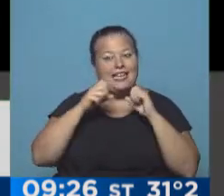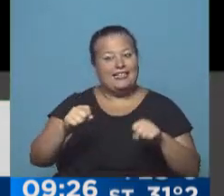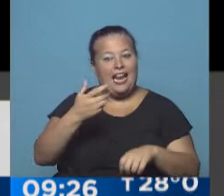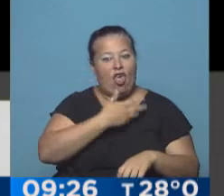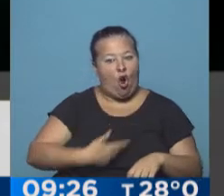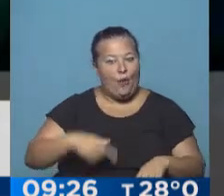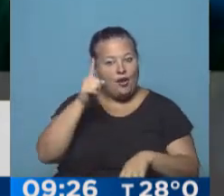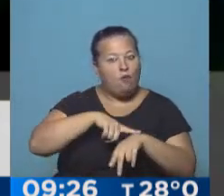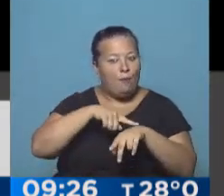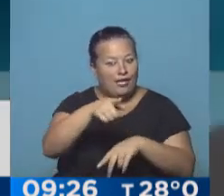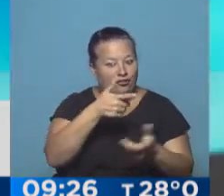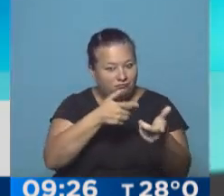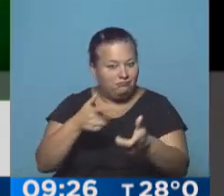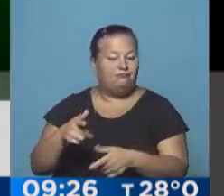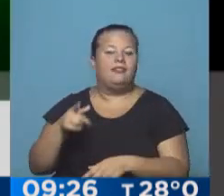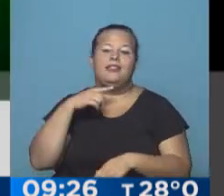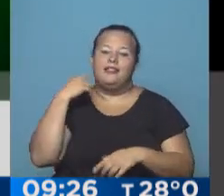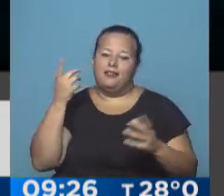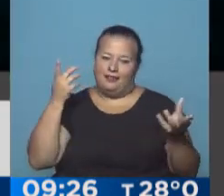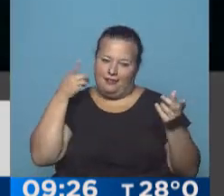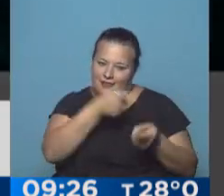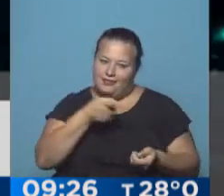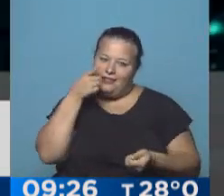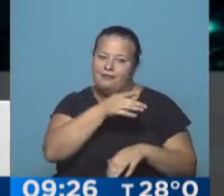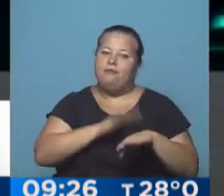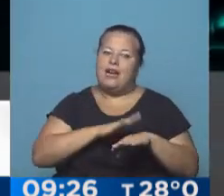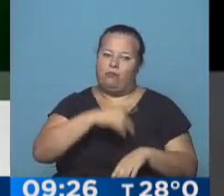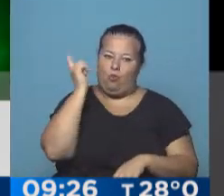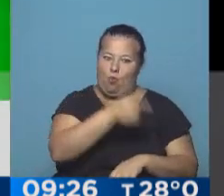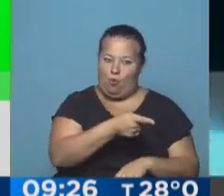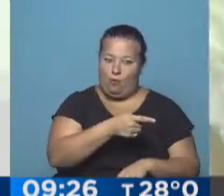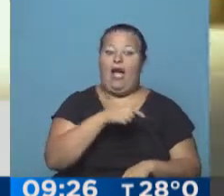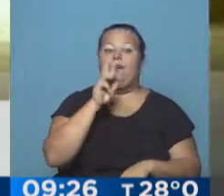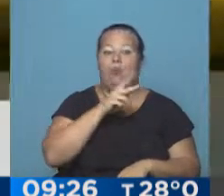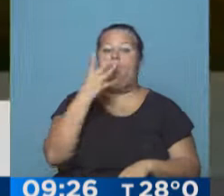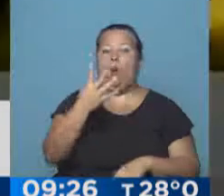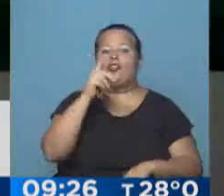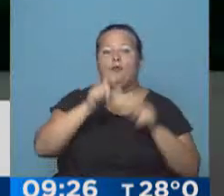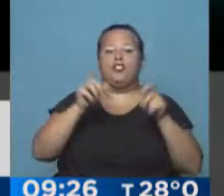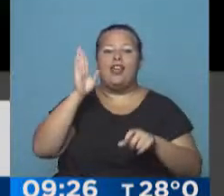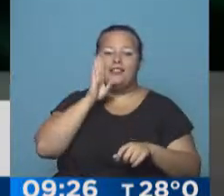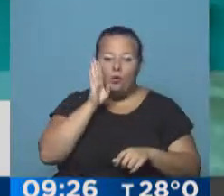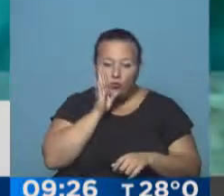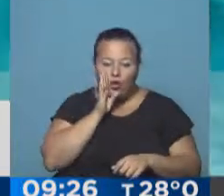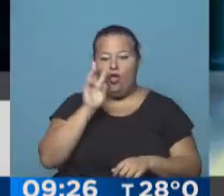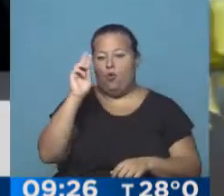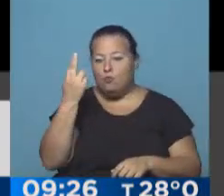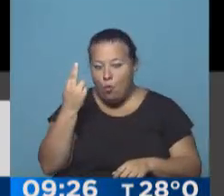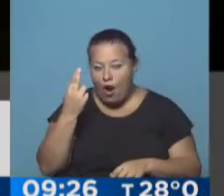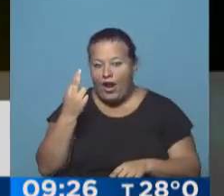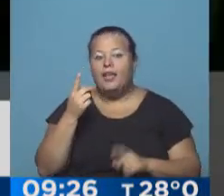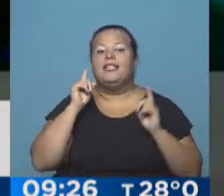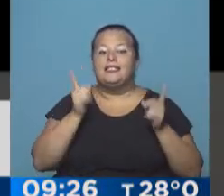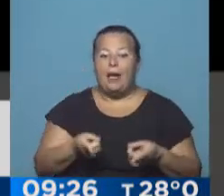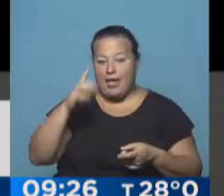estado durante ese hecho y se lo vienen atacando como que su responsabilidad hizo que cuatro ciudadanos estadounidenses fallecieran